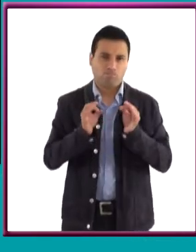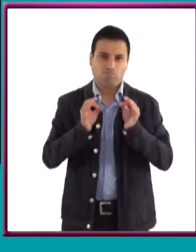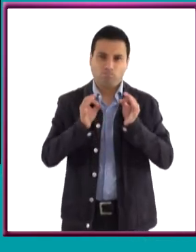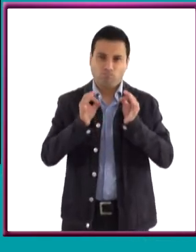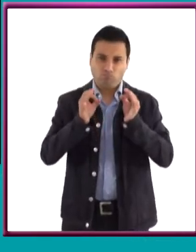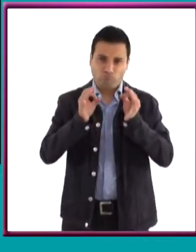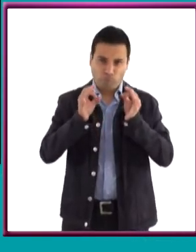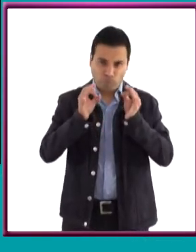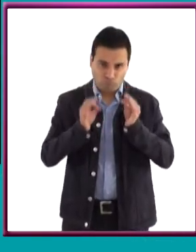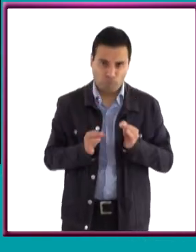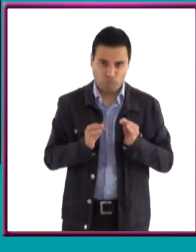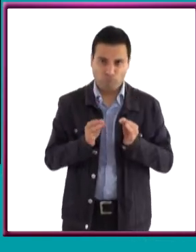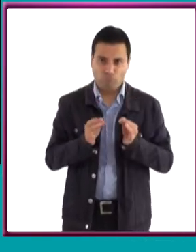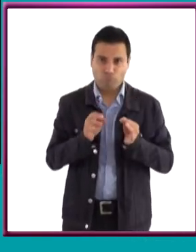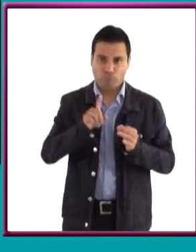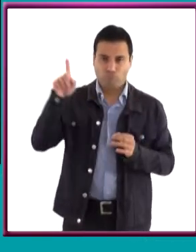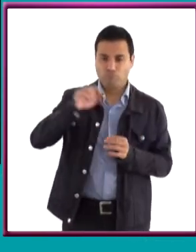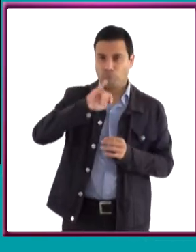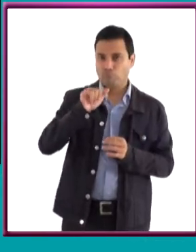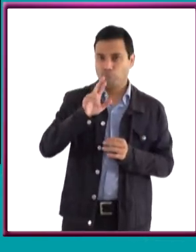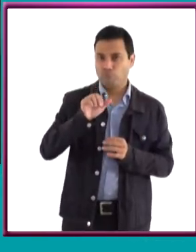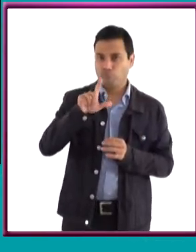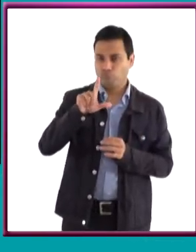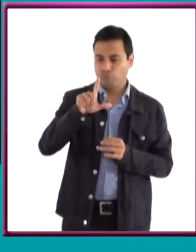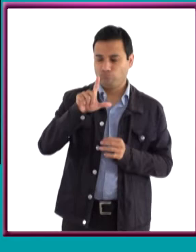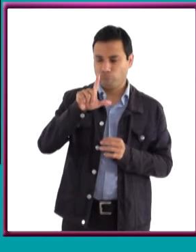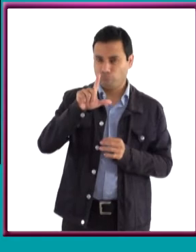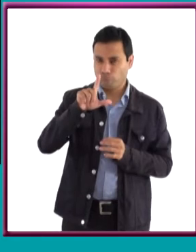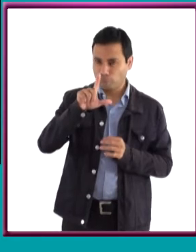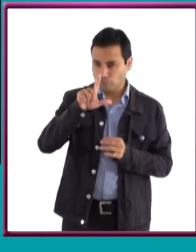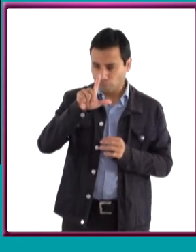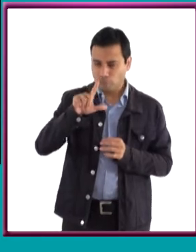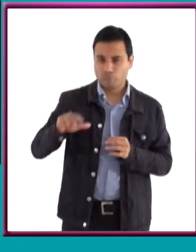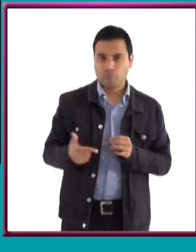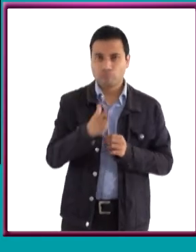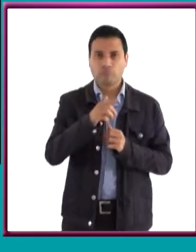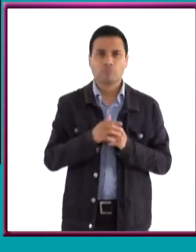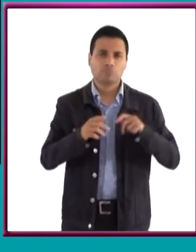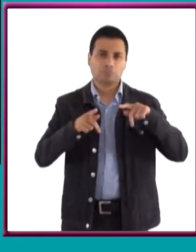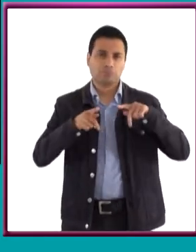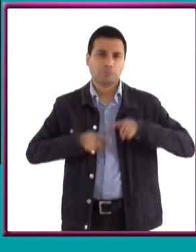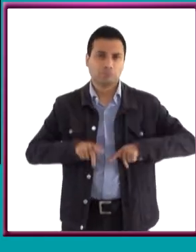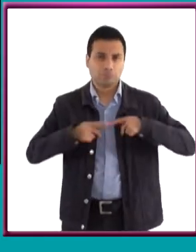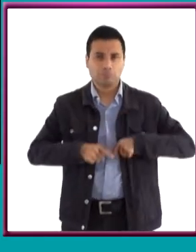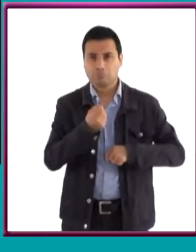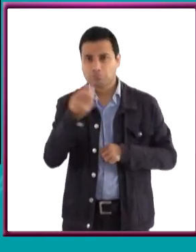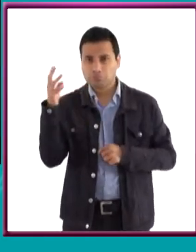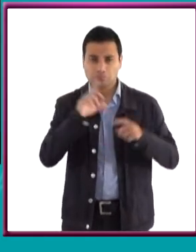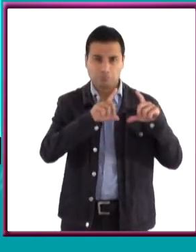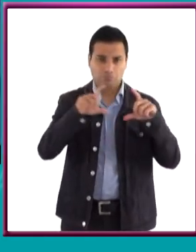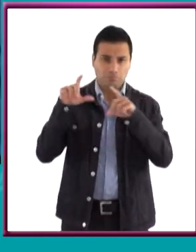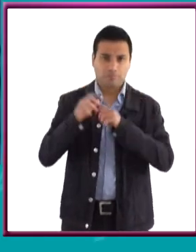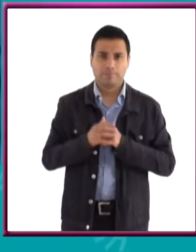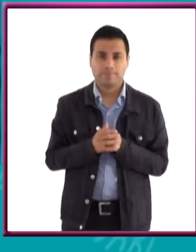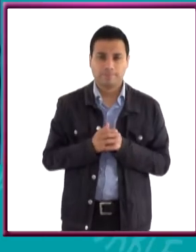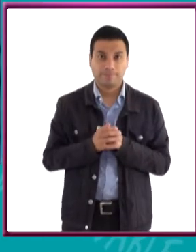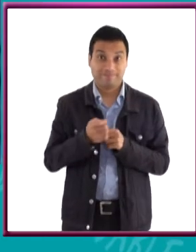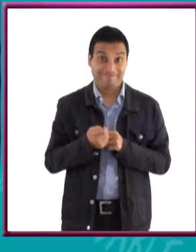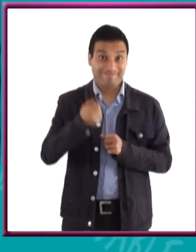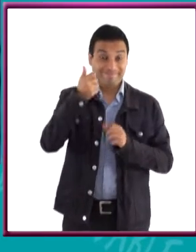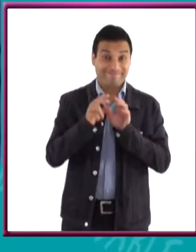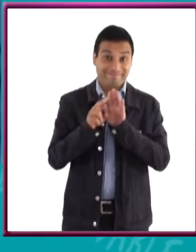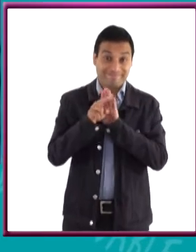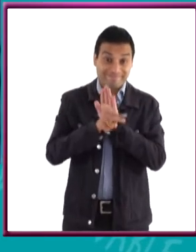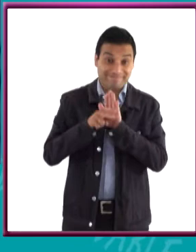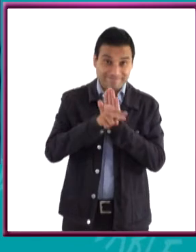establecer un estudio en Jaral del Progreso, Guanajuato, en donde realizó retratos a varias personas. En esta